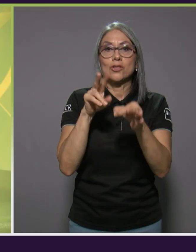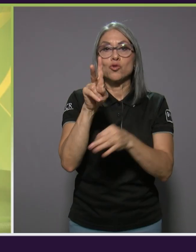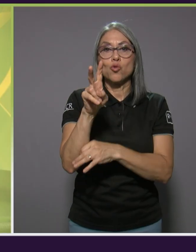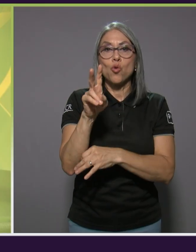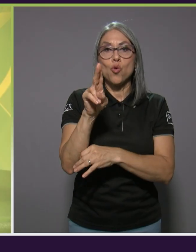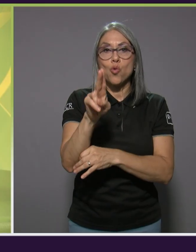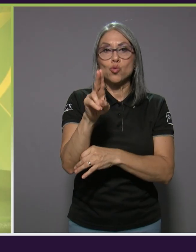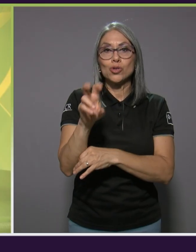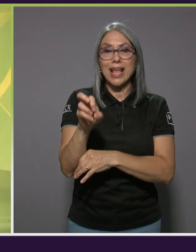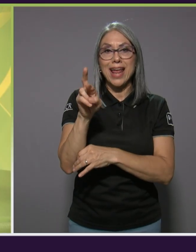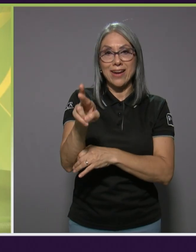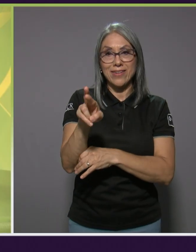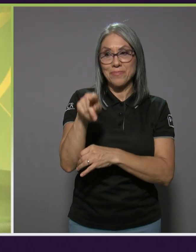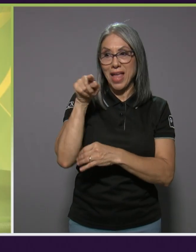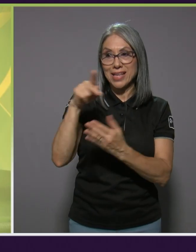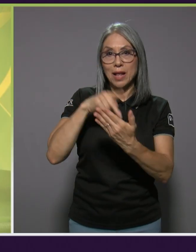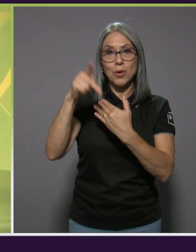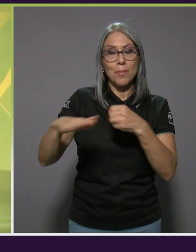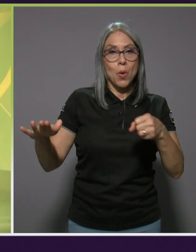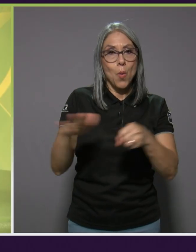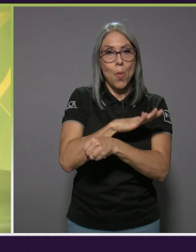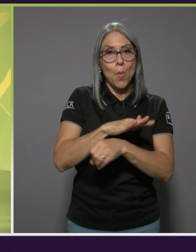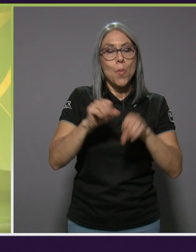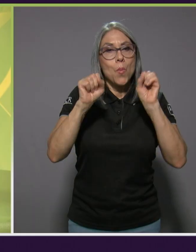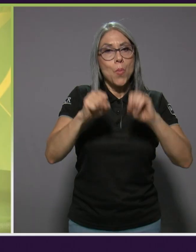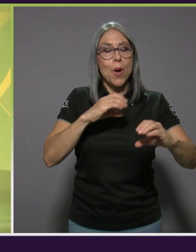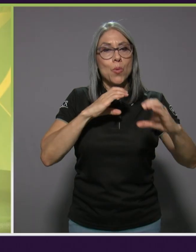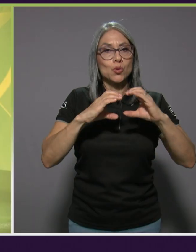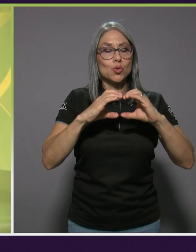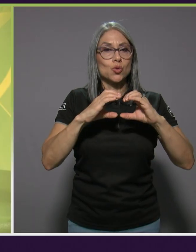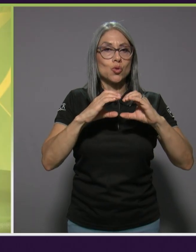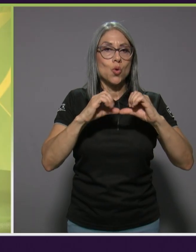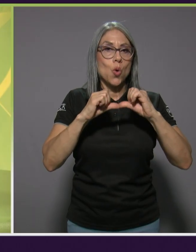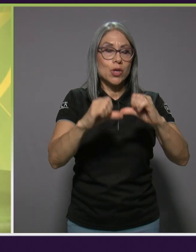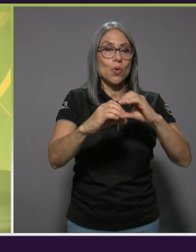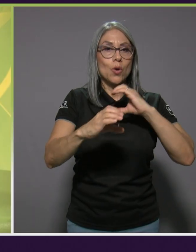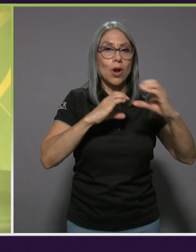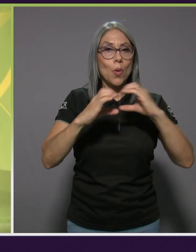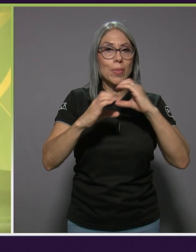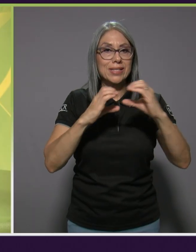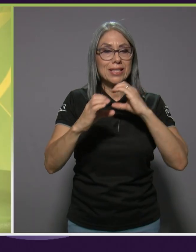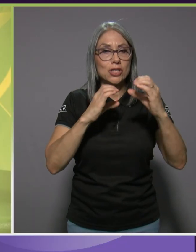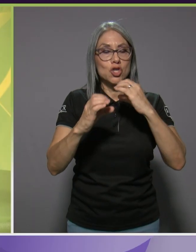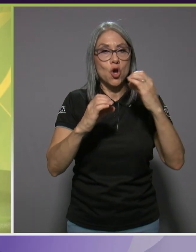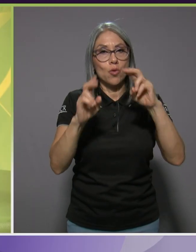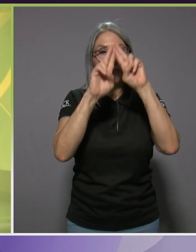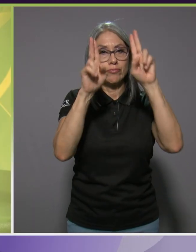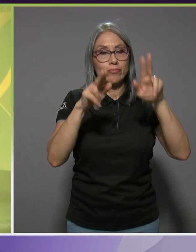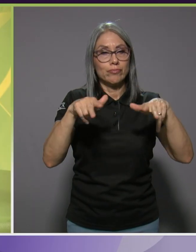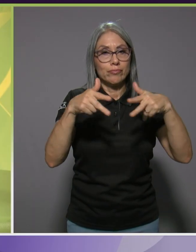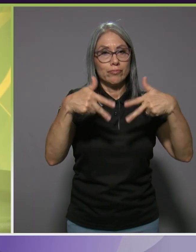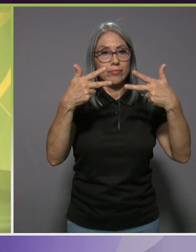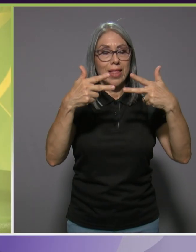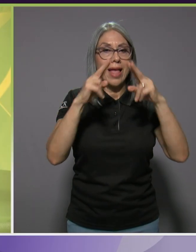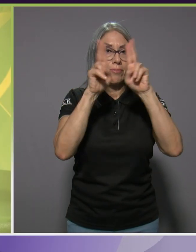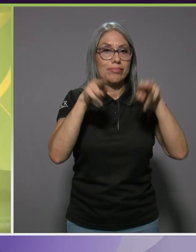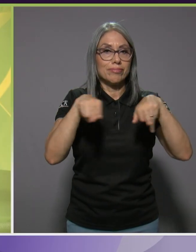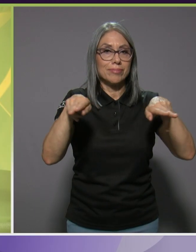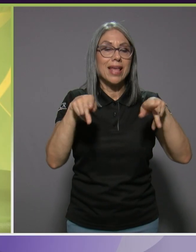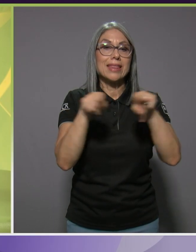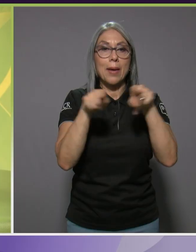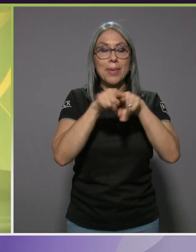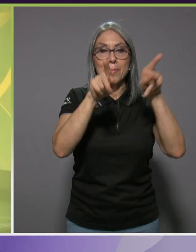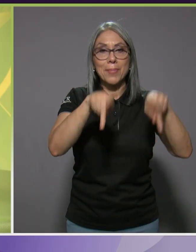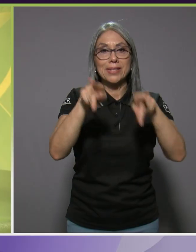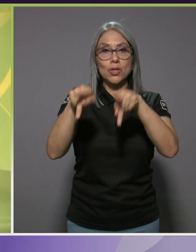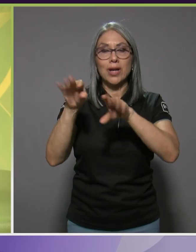completo para que podamos continuar con esta conversación a nivel digital, y nuestros invitados también pueden colaborar